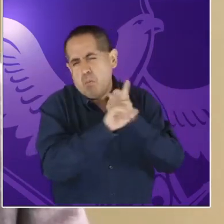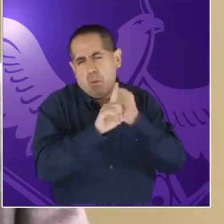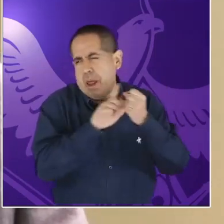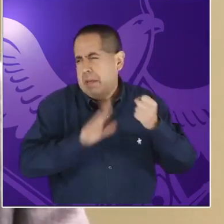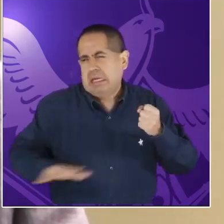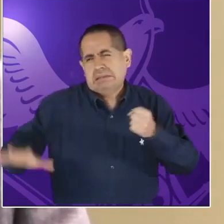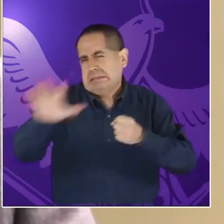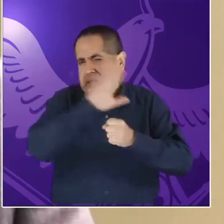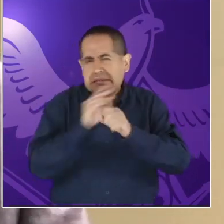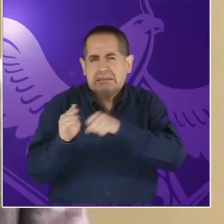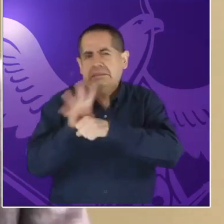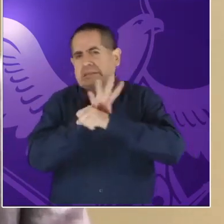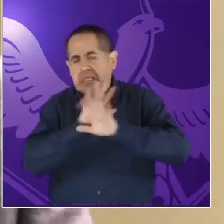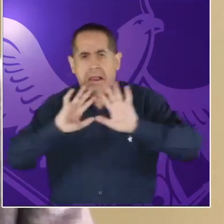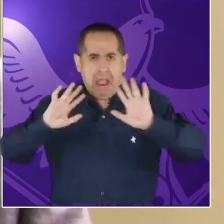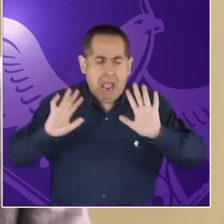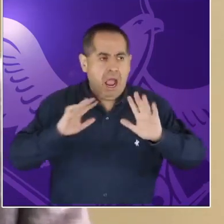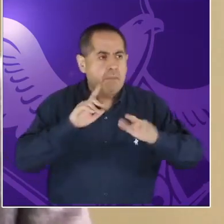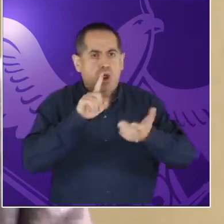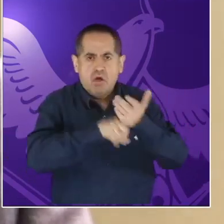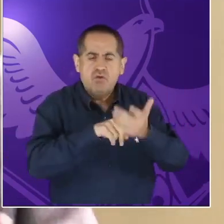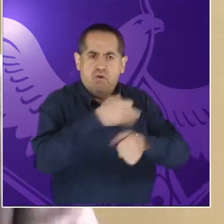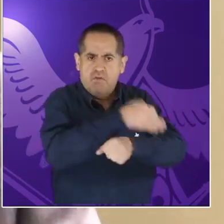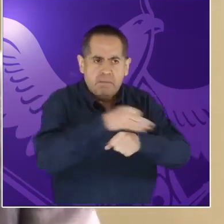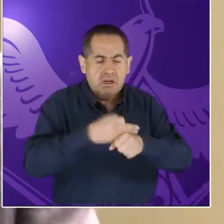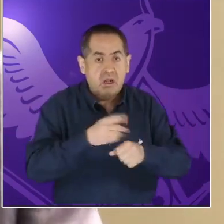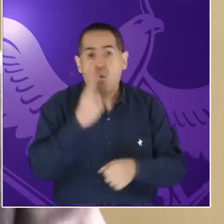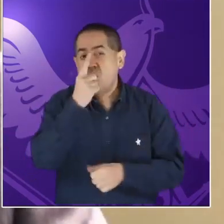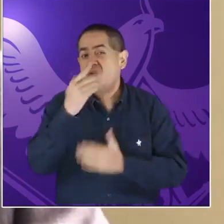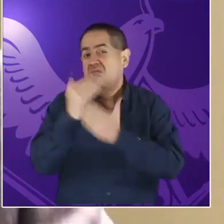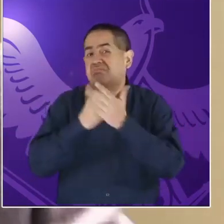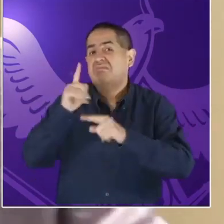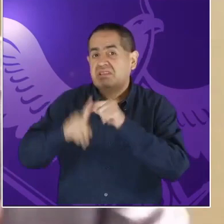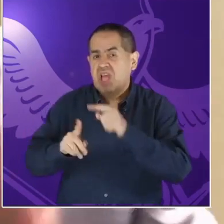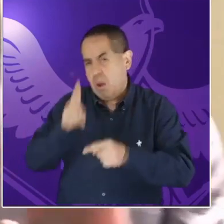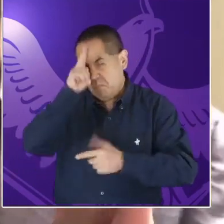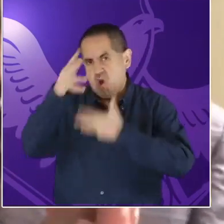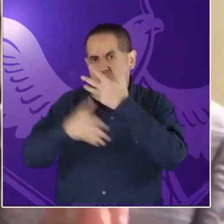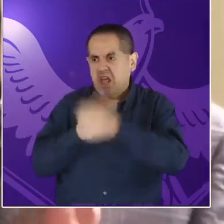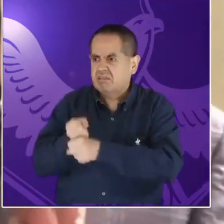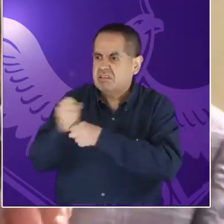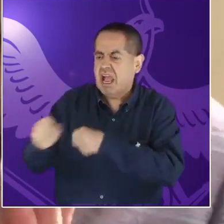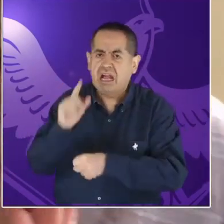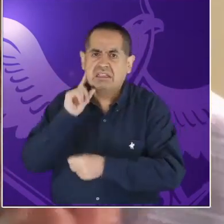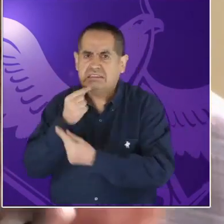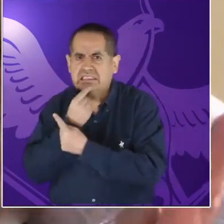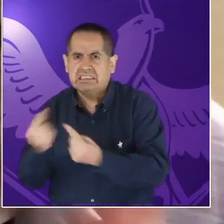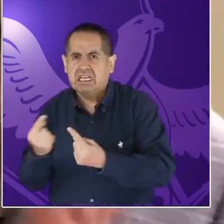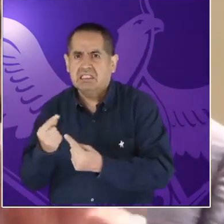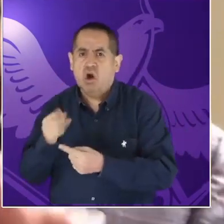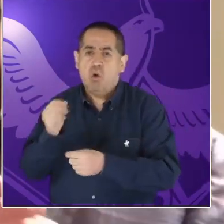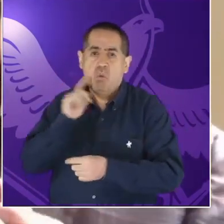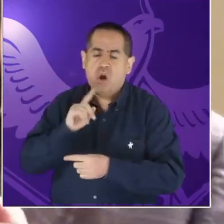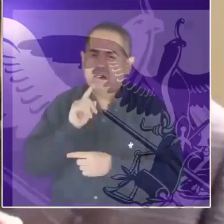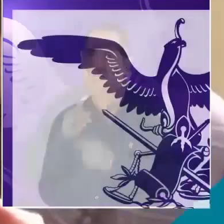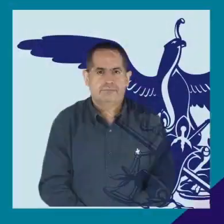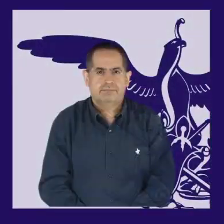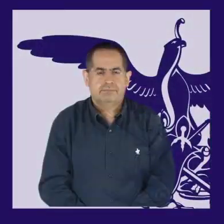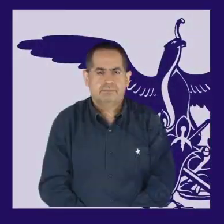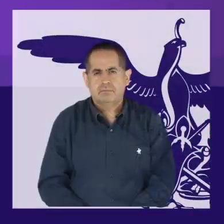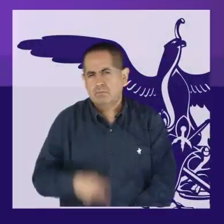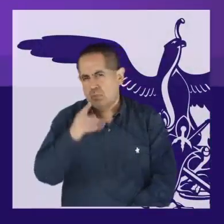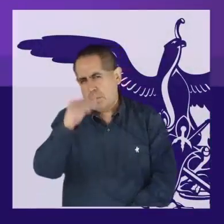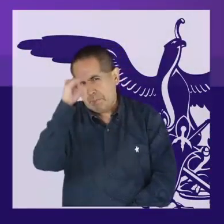los problemas terribles que estamos teniendo y que hay que atender, de violencia, sobre todo de género y hacia niñas y